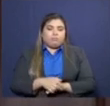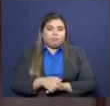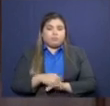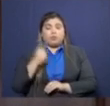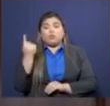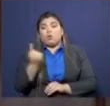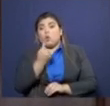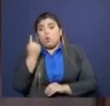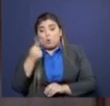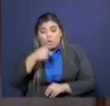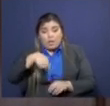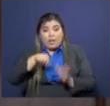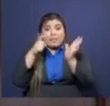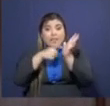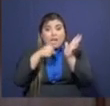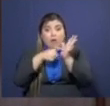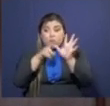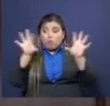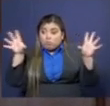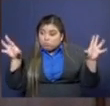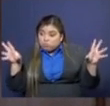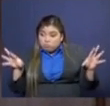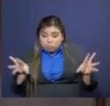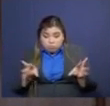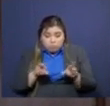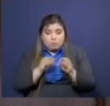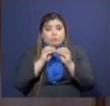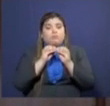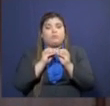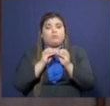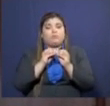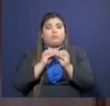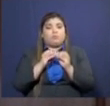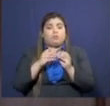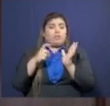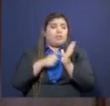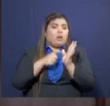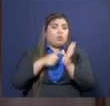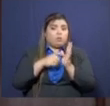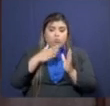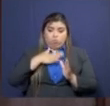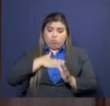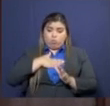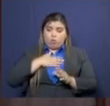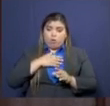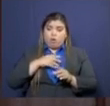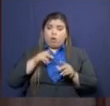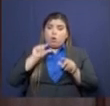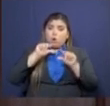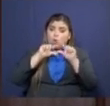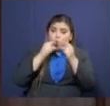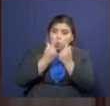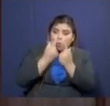Solo estas deudas, no contraídas por nuestro gobierno,